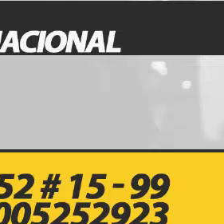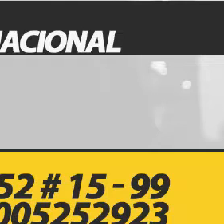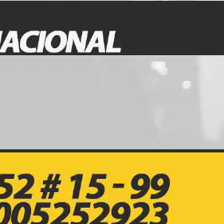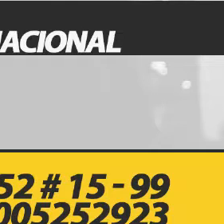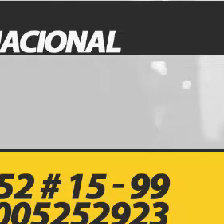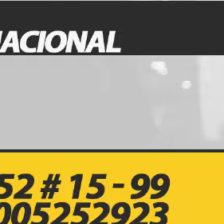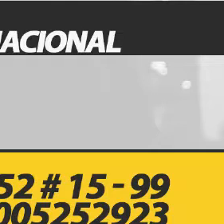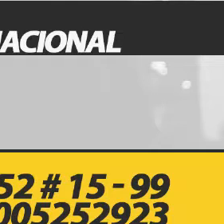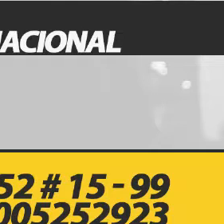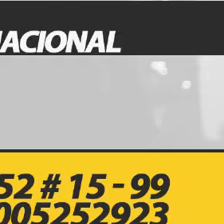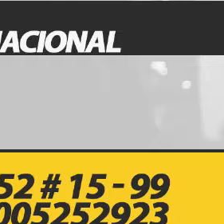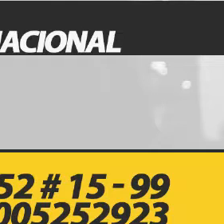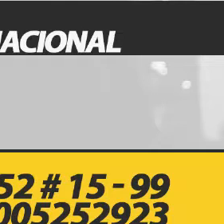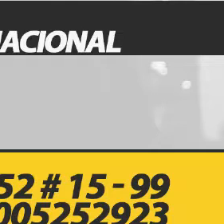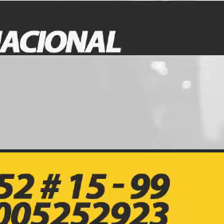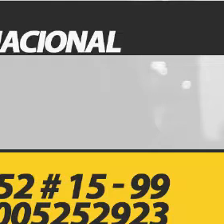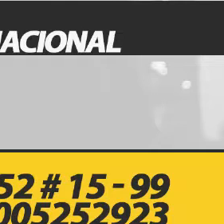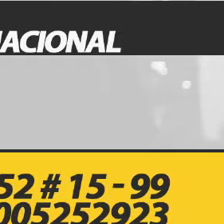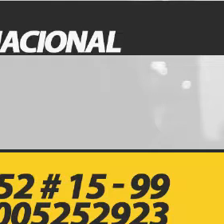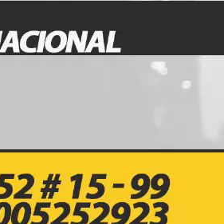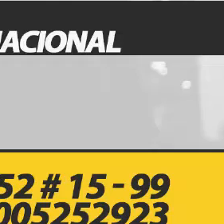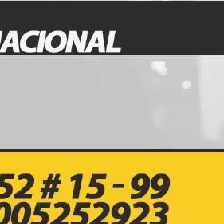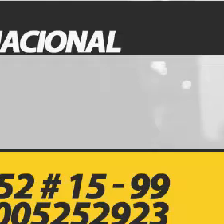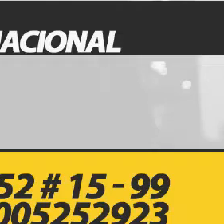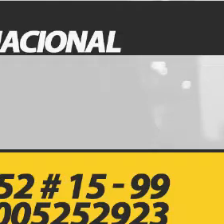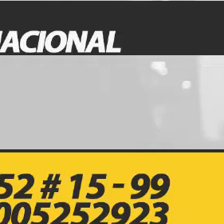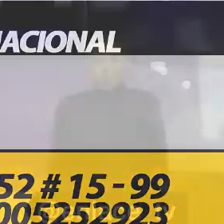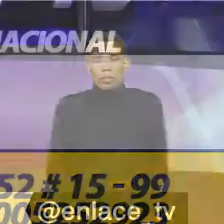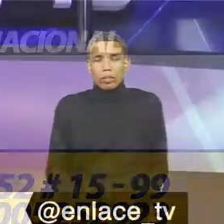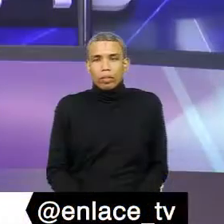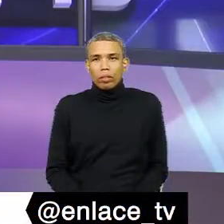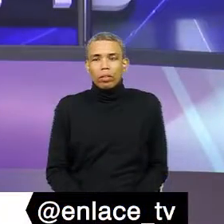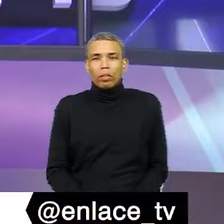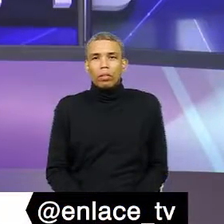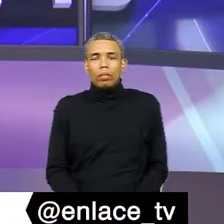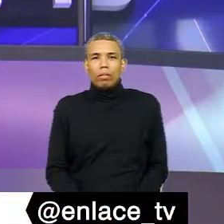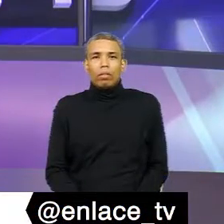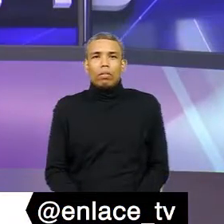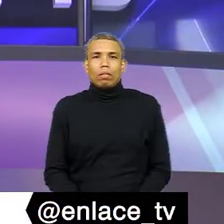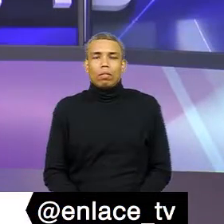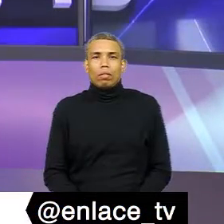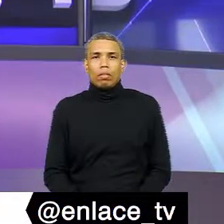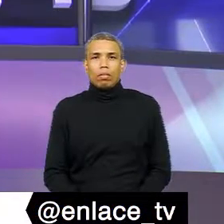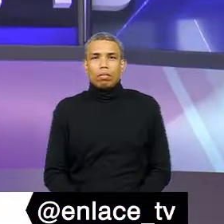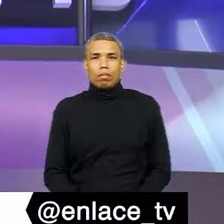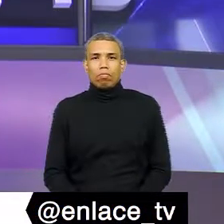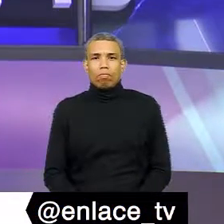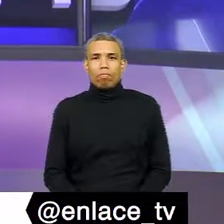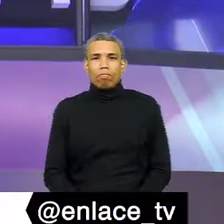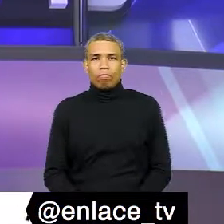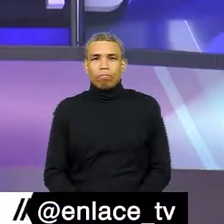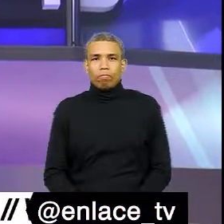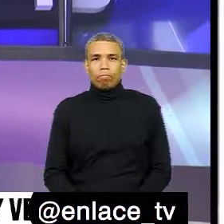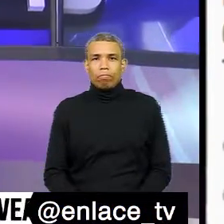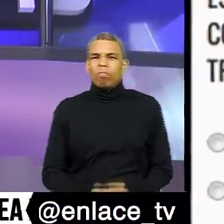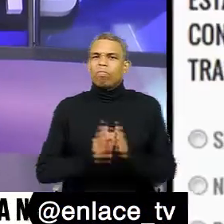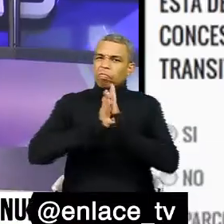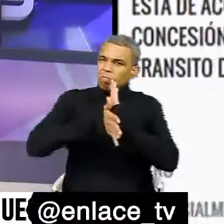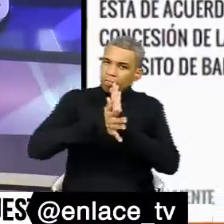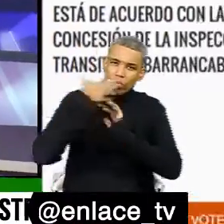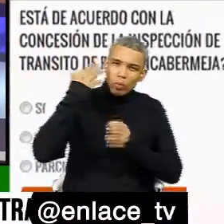de mercancías y logística del comercio internacional. Matricúlese ya. Seguimos llevando a nuestra comunidad el acontecer de la ciudad y